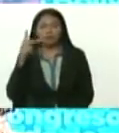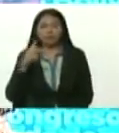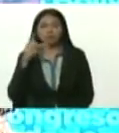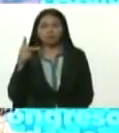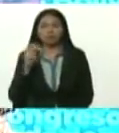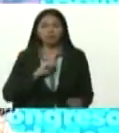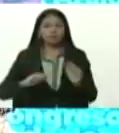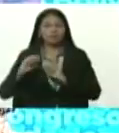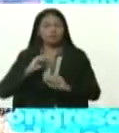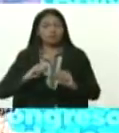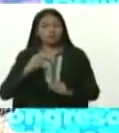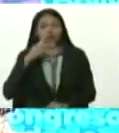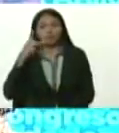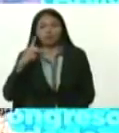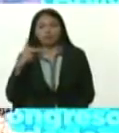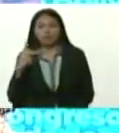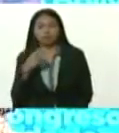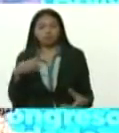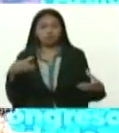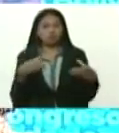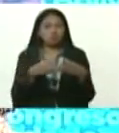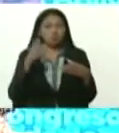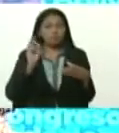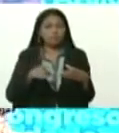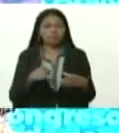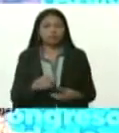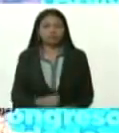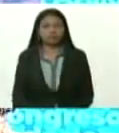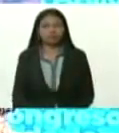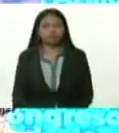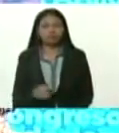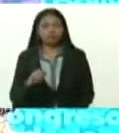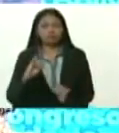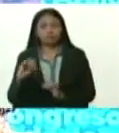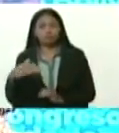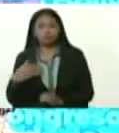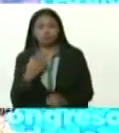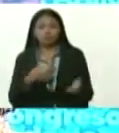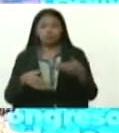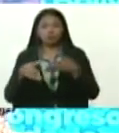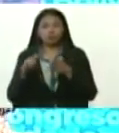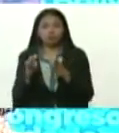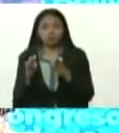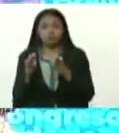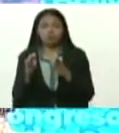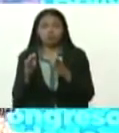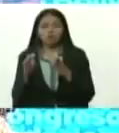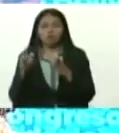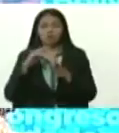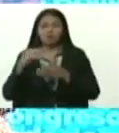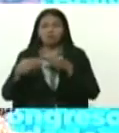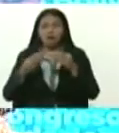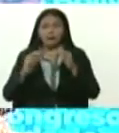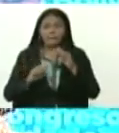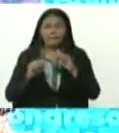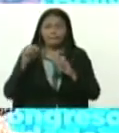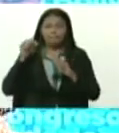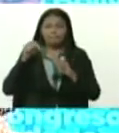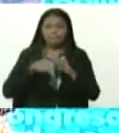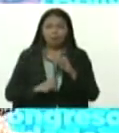un movimiento político, un partido, se puede construir de manera unitaria, de abajo hacia